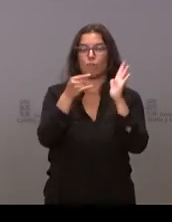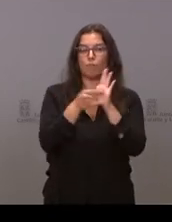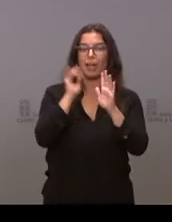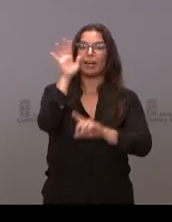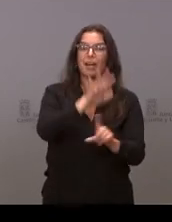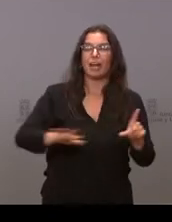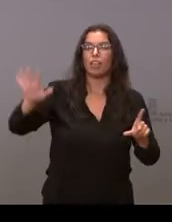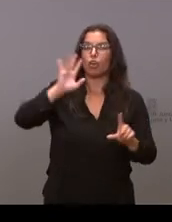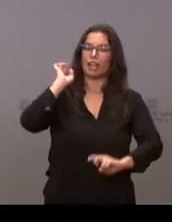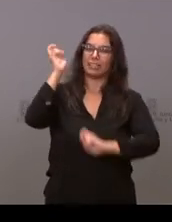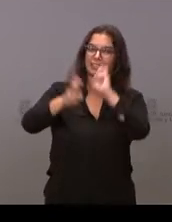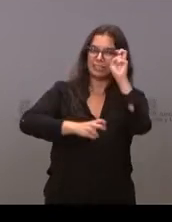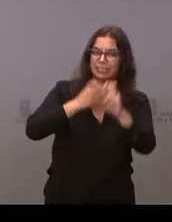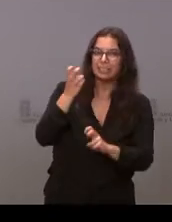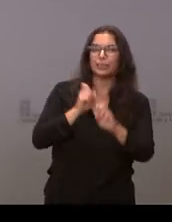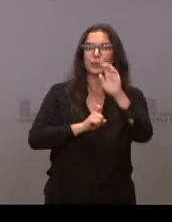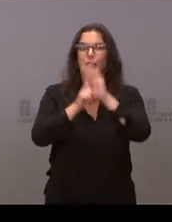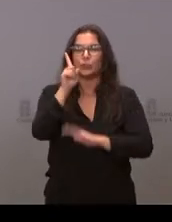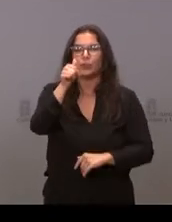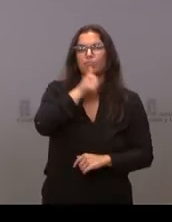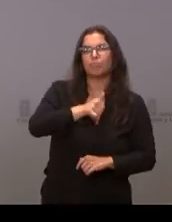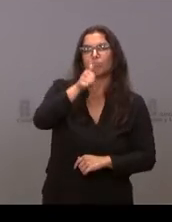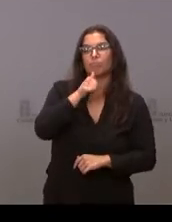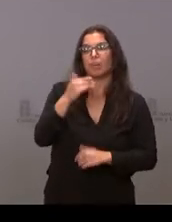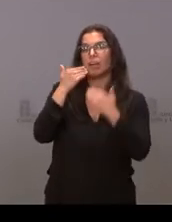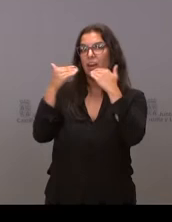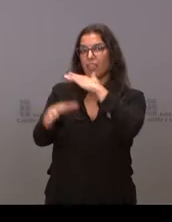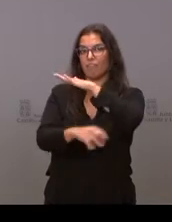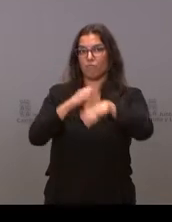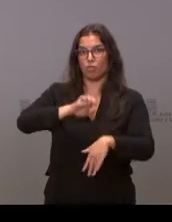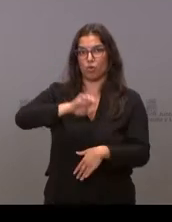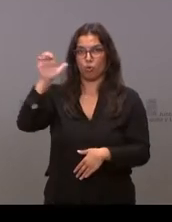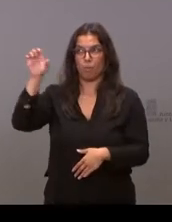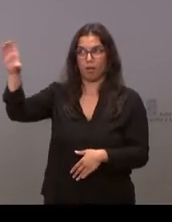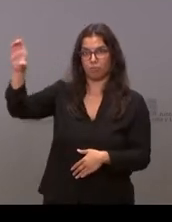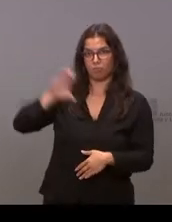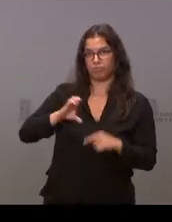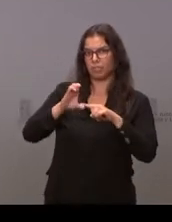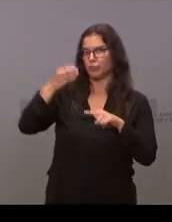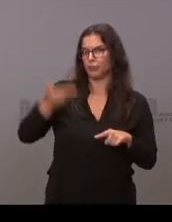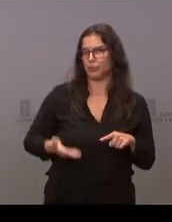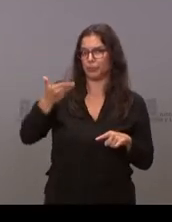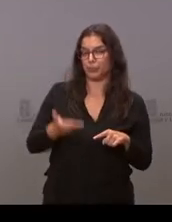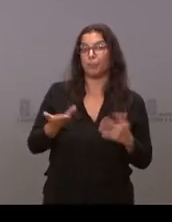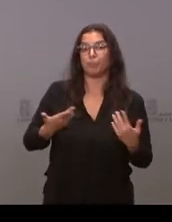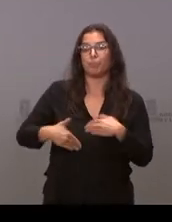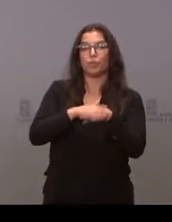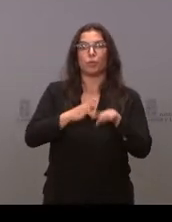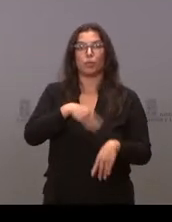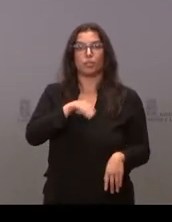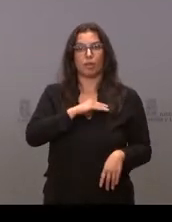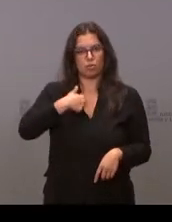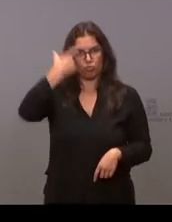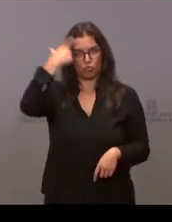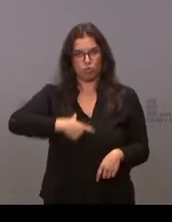y Resiliencia y los fondos de la Unión Europea constituyen un elemento fundamental. Y el Gobierno de España y yo